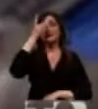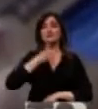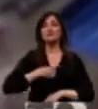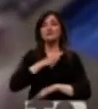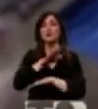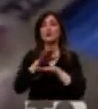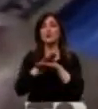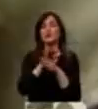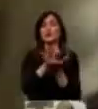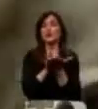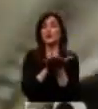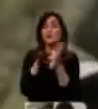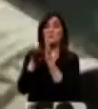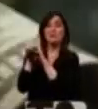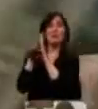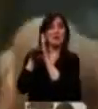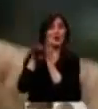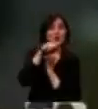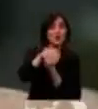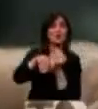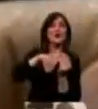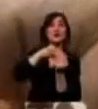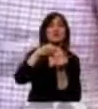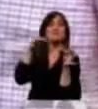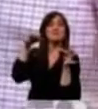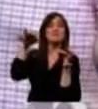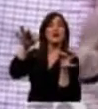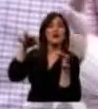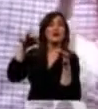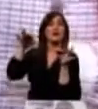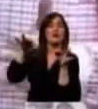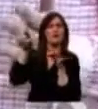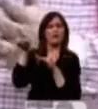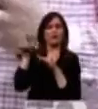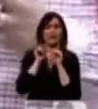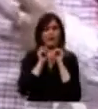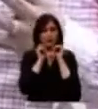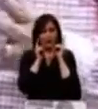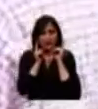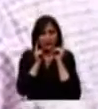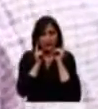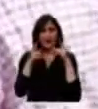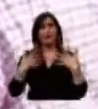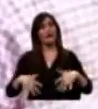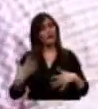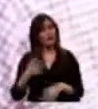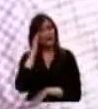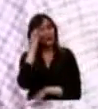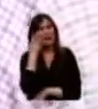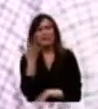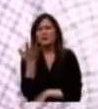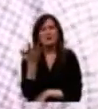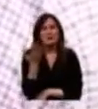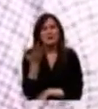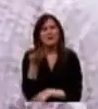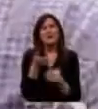de cuentas monetarias, sino además de inversiones o papeles. La medida tomó por sorpresa, pero lo que más preocupa es para qué se